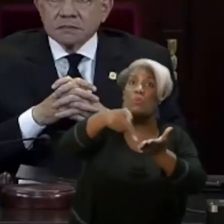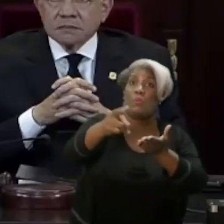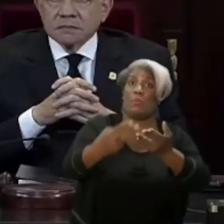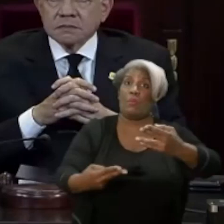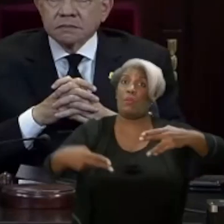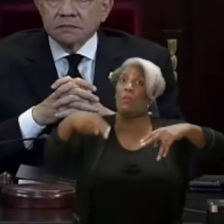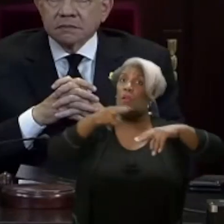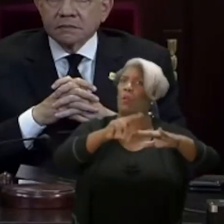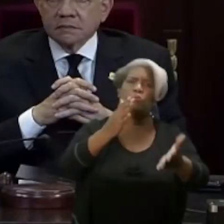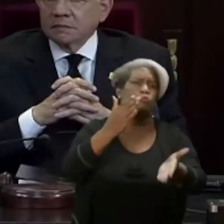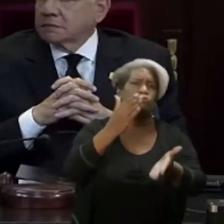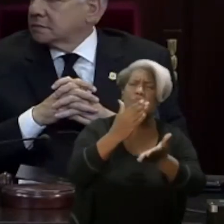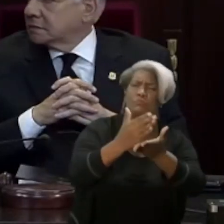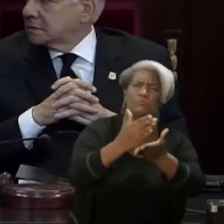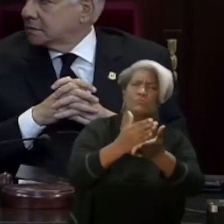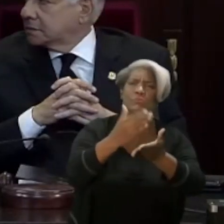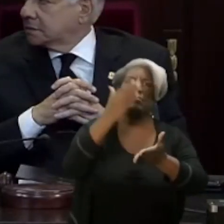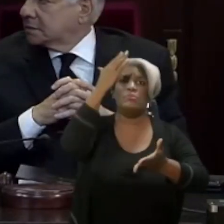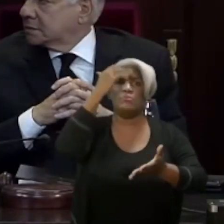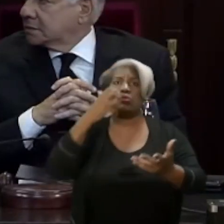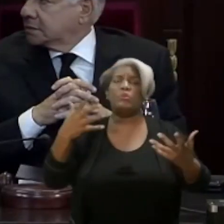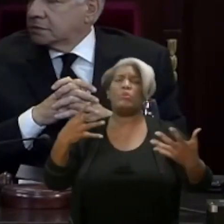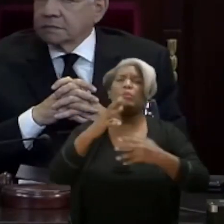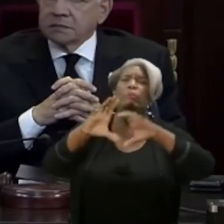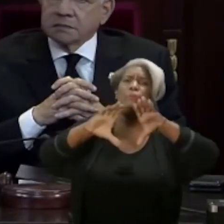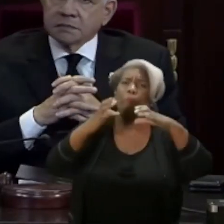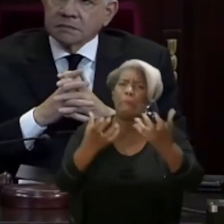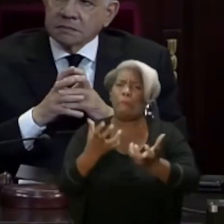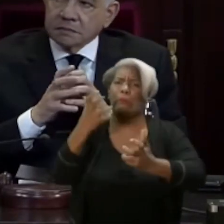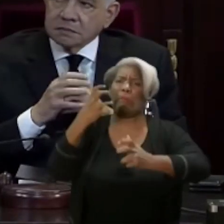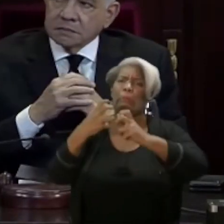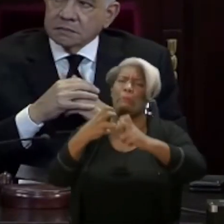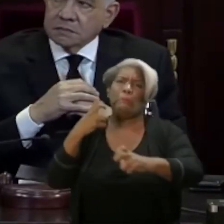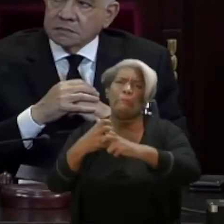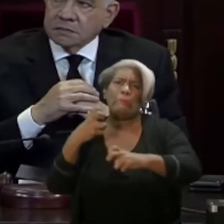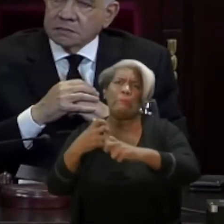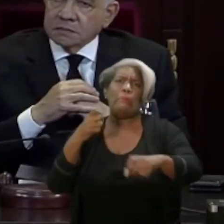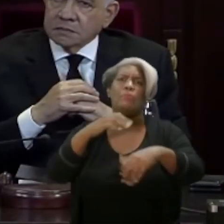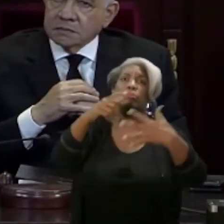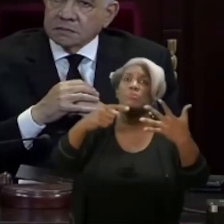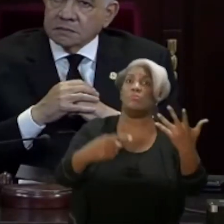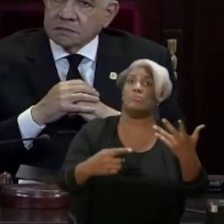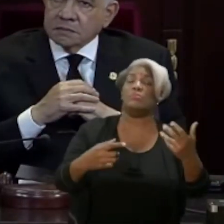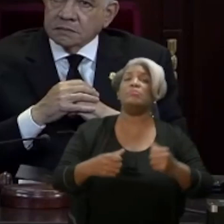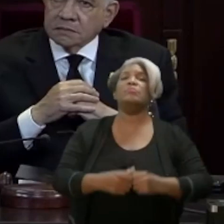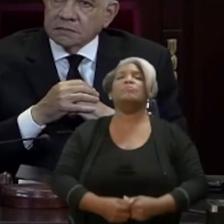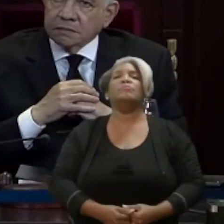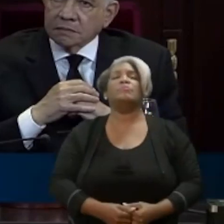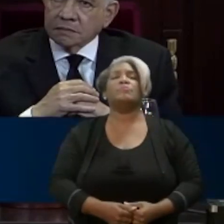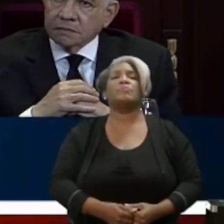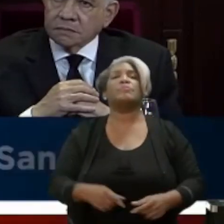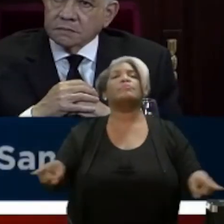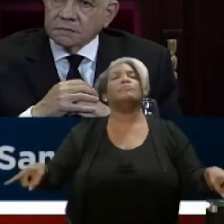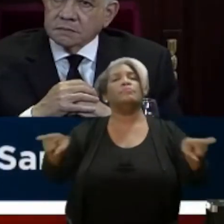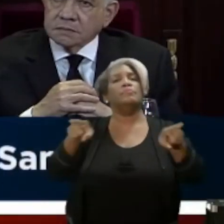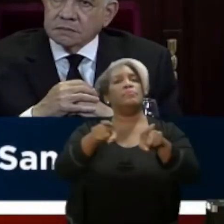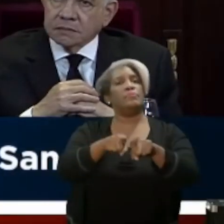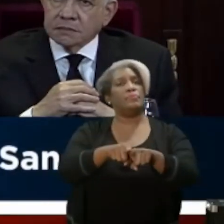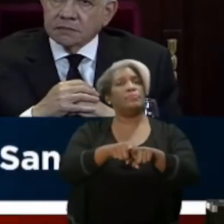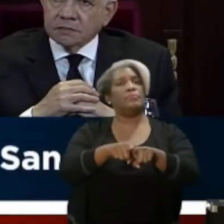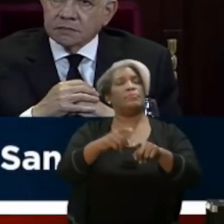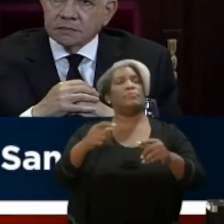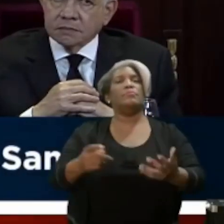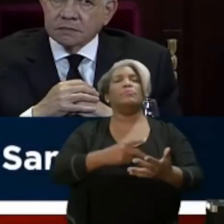los alimentos por efecto de las crisis mundiales, de las guerras y de la pandemia. También hemos puesto en marcha